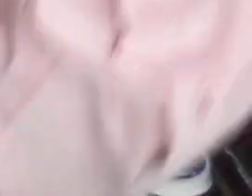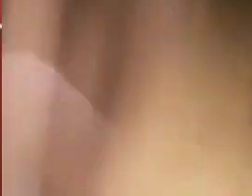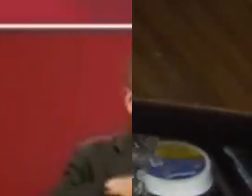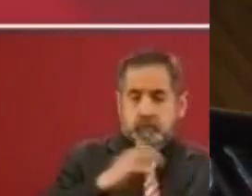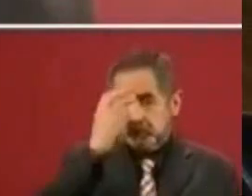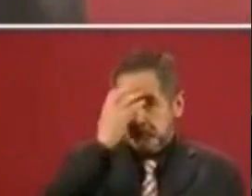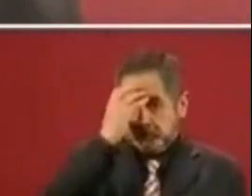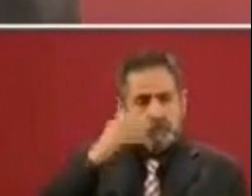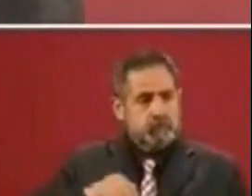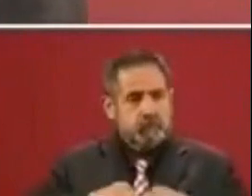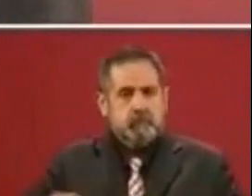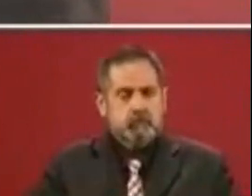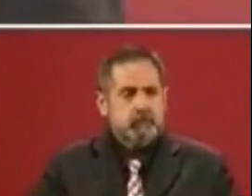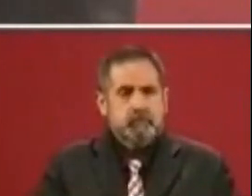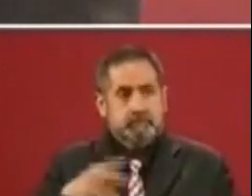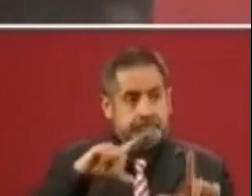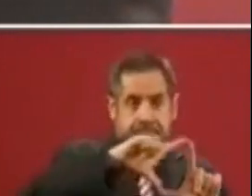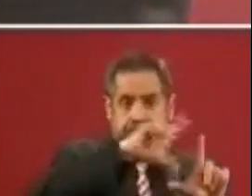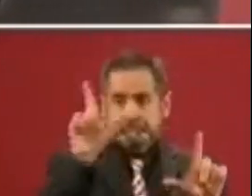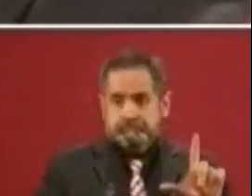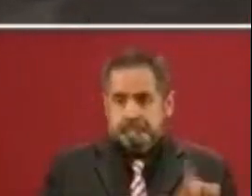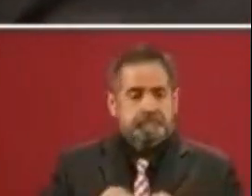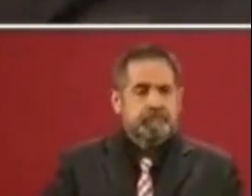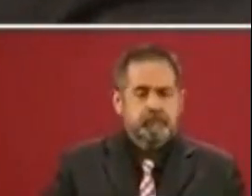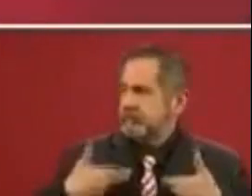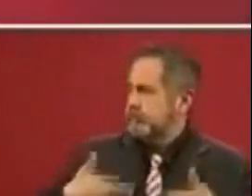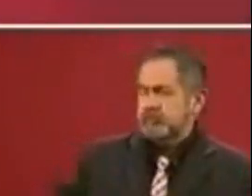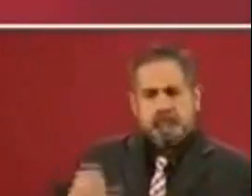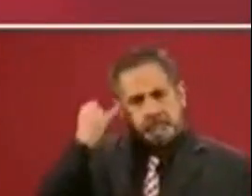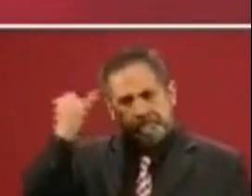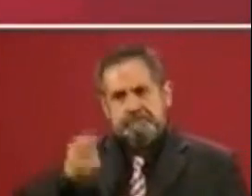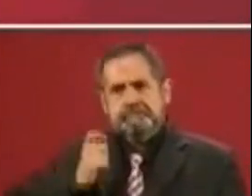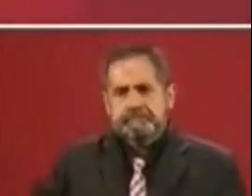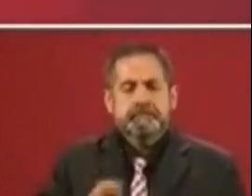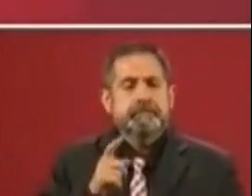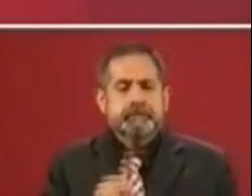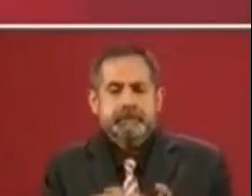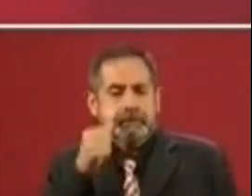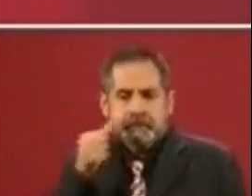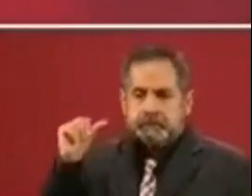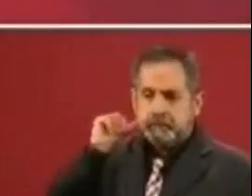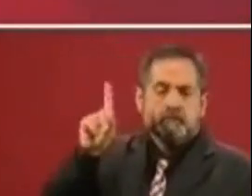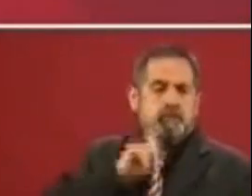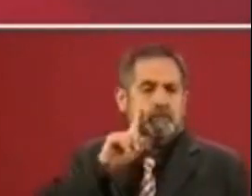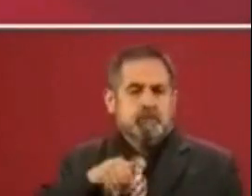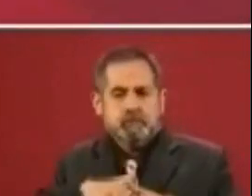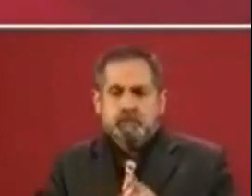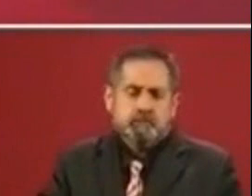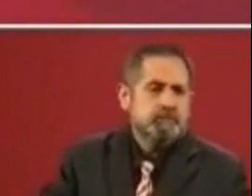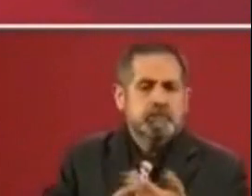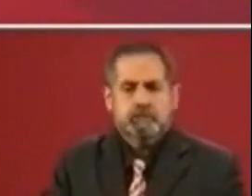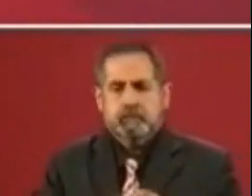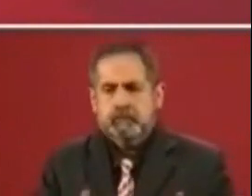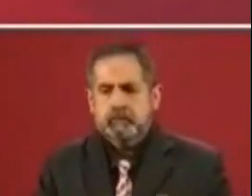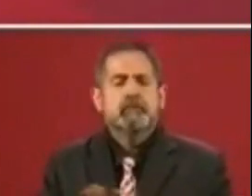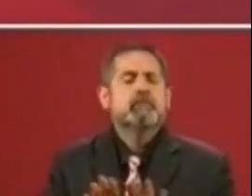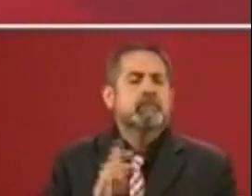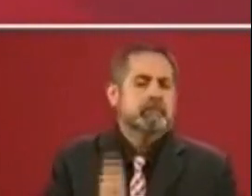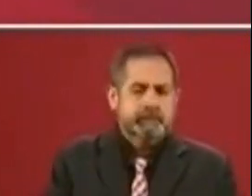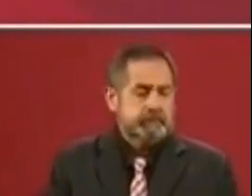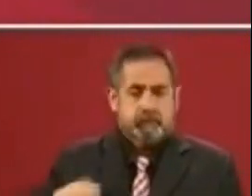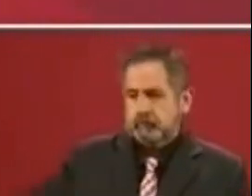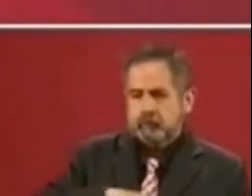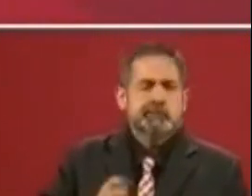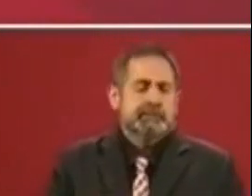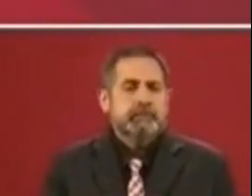bla, bla. Nuestra postura en todo el país por las manifestaciones de mujeres del día de ayer, nosotros somos